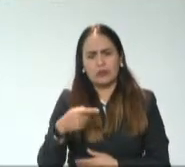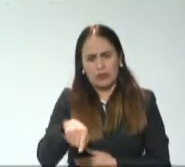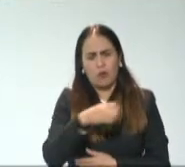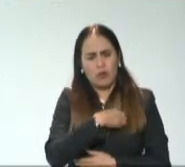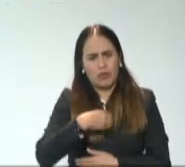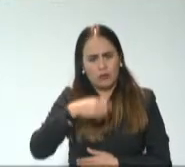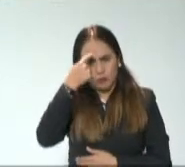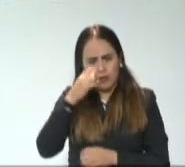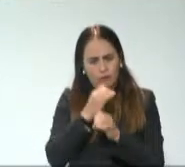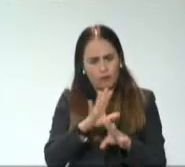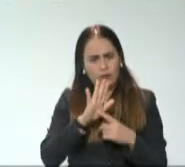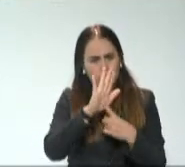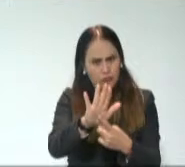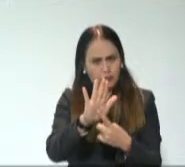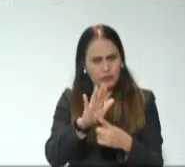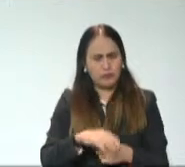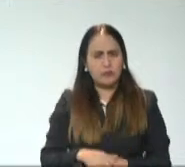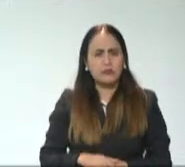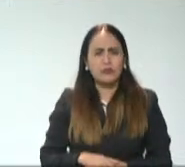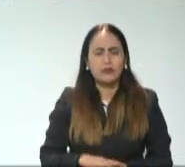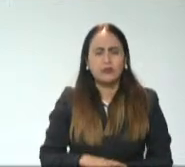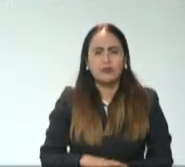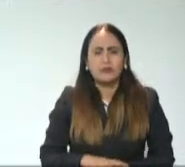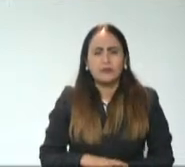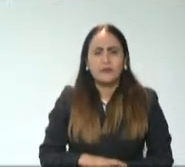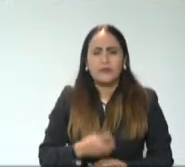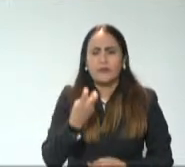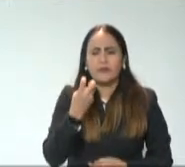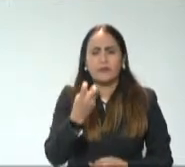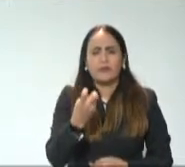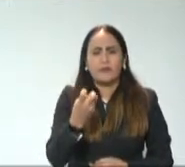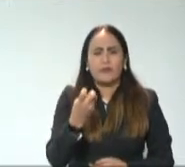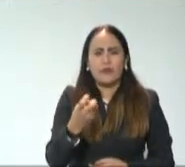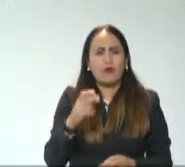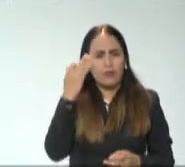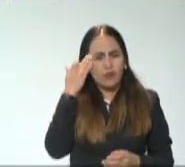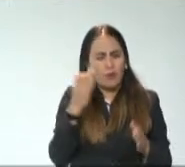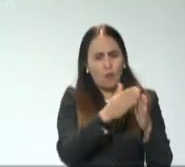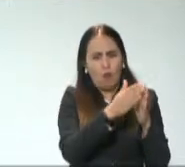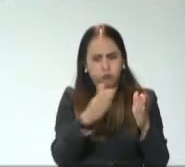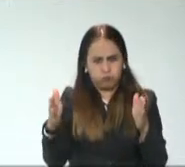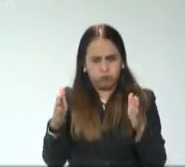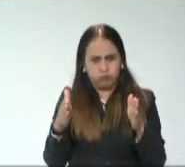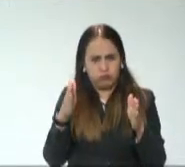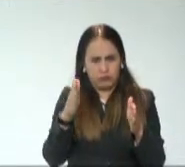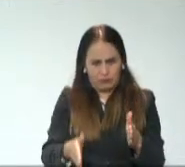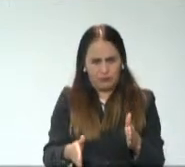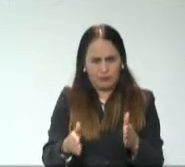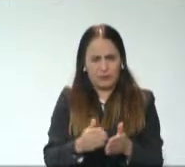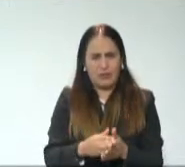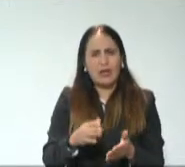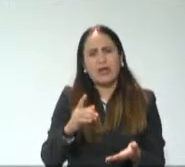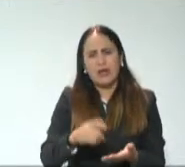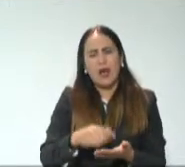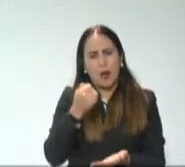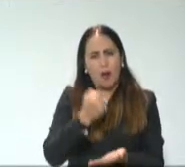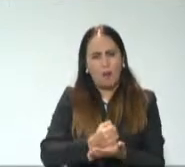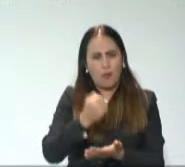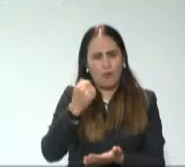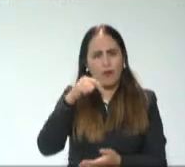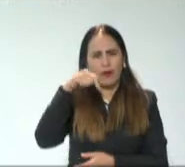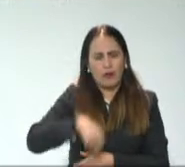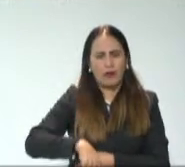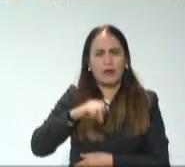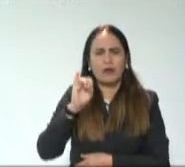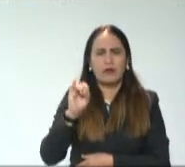eh y en ese sentido a pesar de la suspensión de los plazos que se aprobaron eh Por el pleno del Instituto Nacional